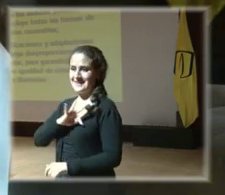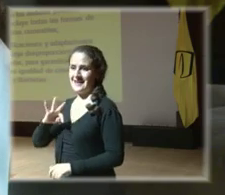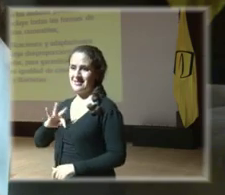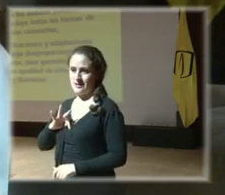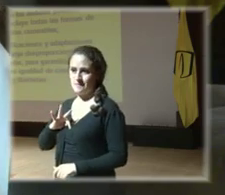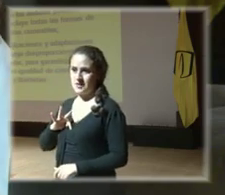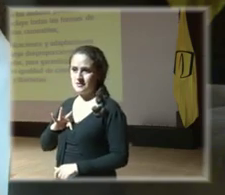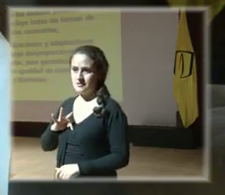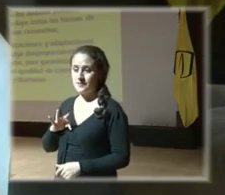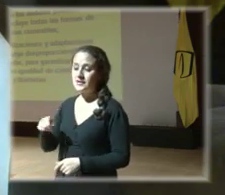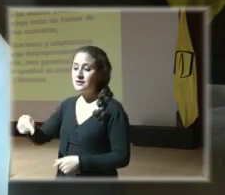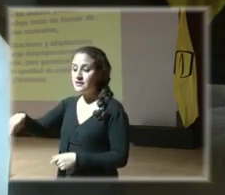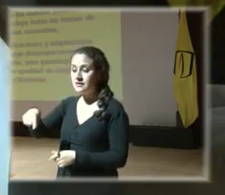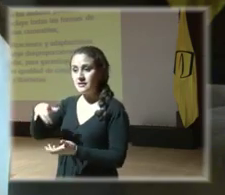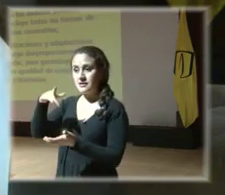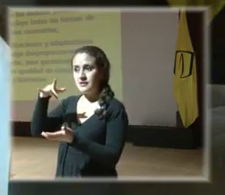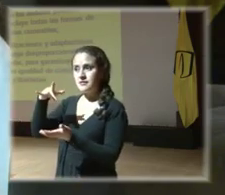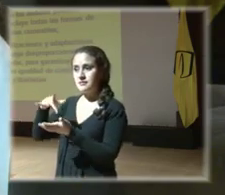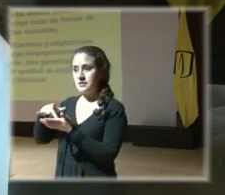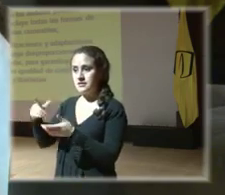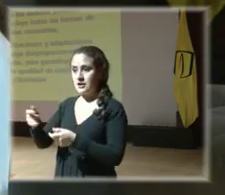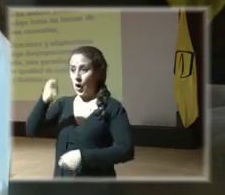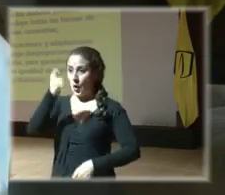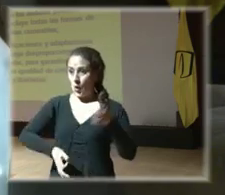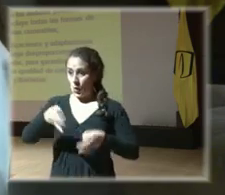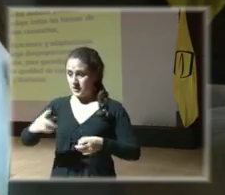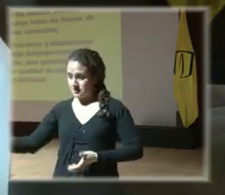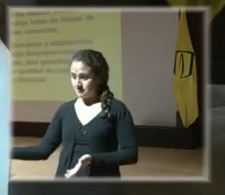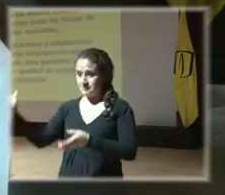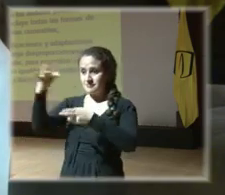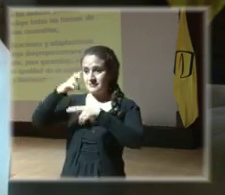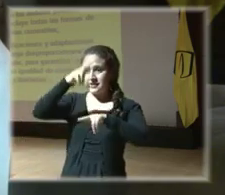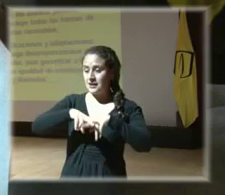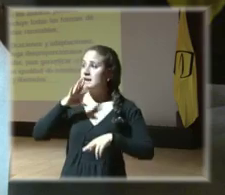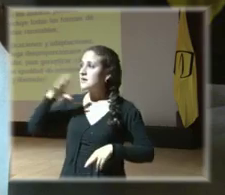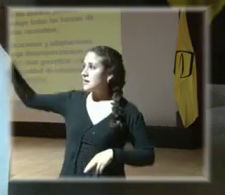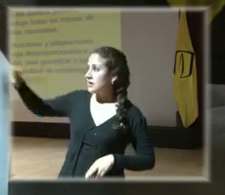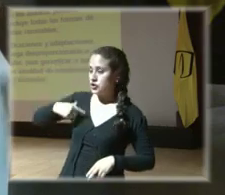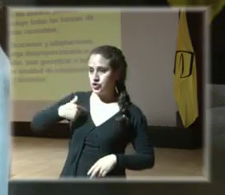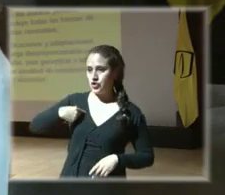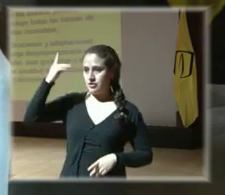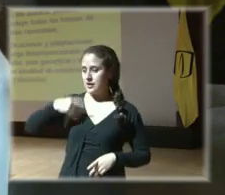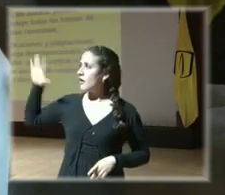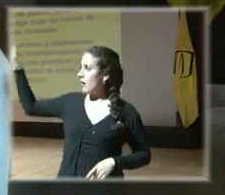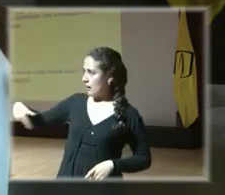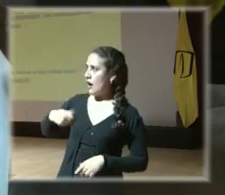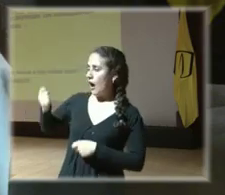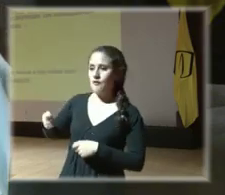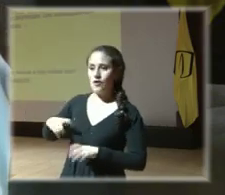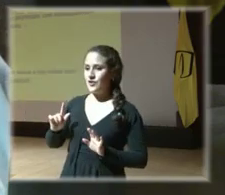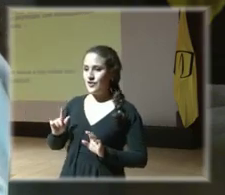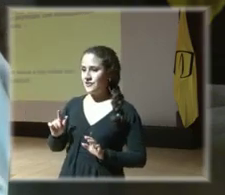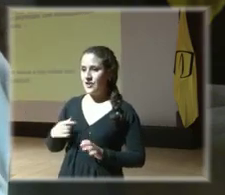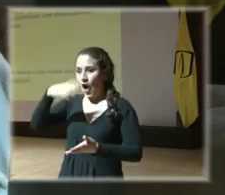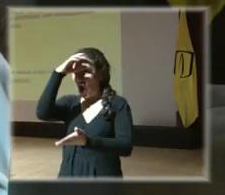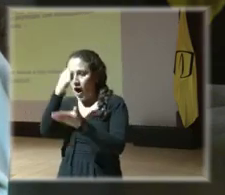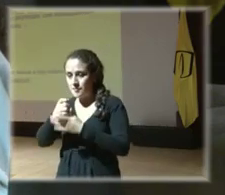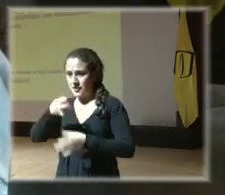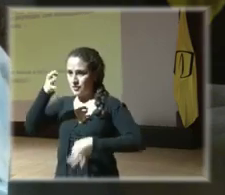puede participar en su defensa, no puede elegir su abogado, no puede opinarse en la corte, no puede